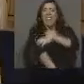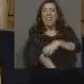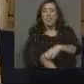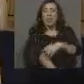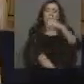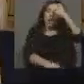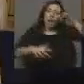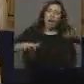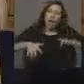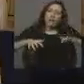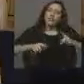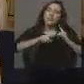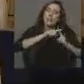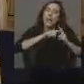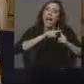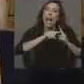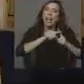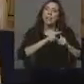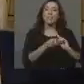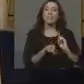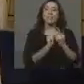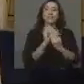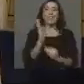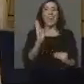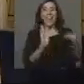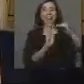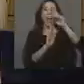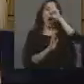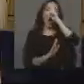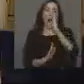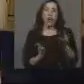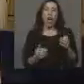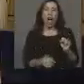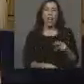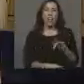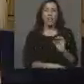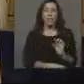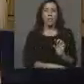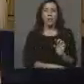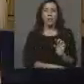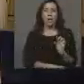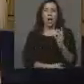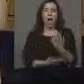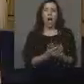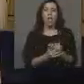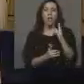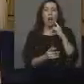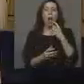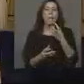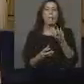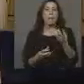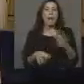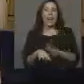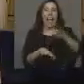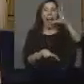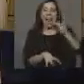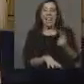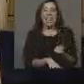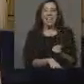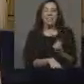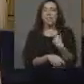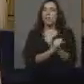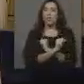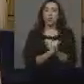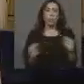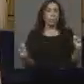con mucho esfuerzo y sacrificio han llegado al sitial de honor? Hoy la ANFP tiene una papa caliente en las manos y no